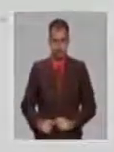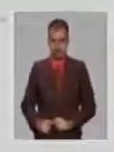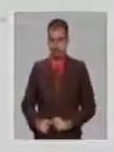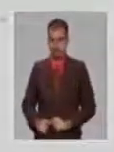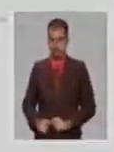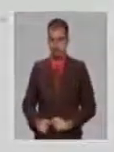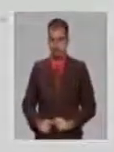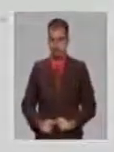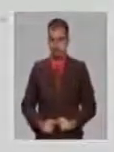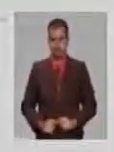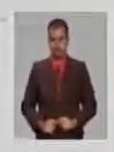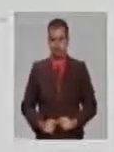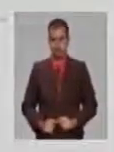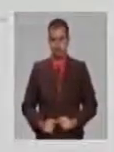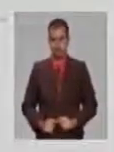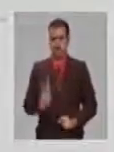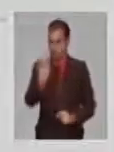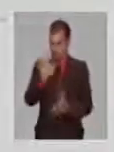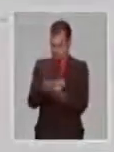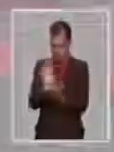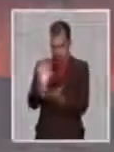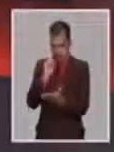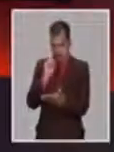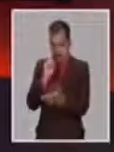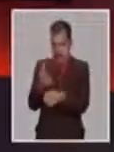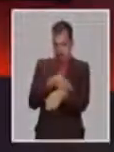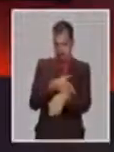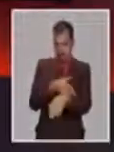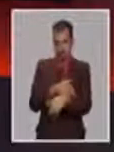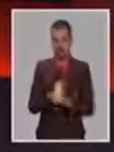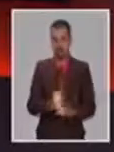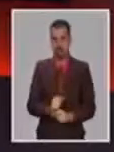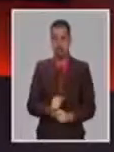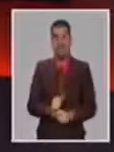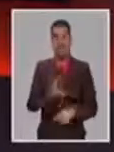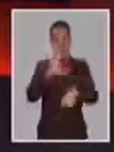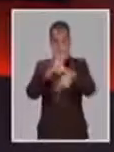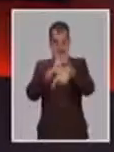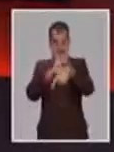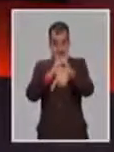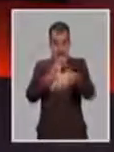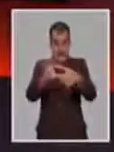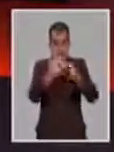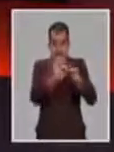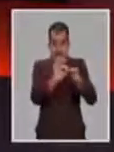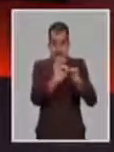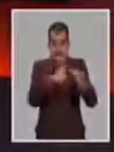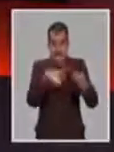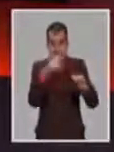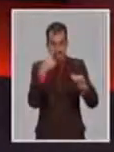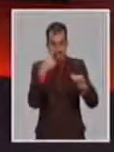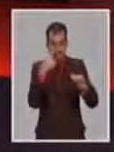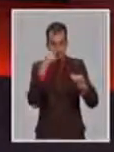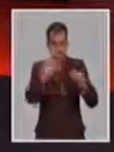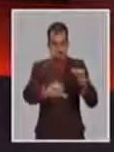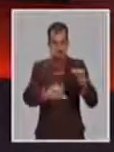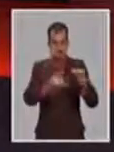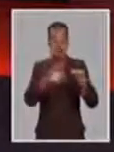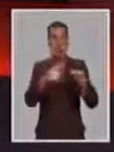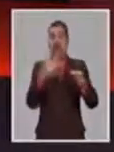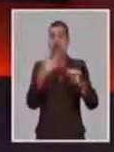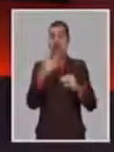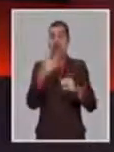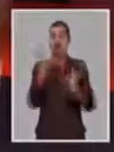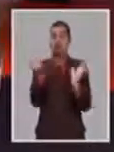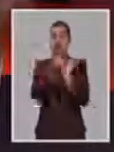Y esto, un momentico antes de pasar, quería decir que este elemento de enfermedad crónica descompensada va a ser avalado por el